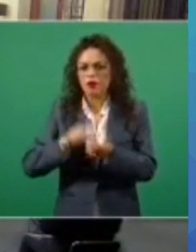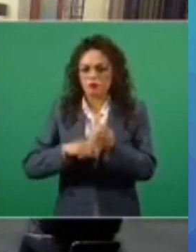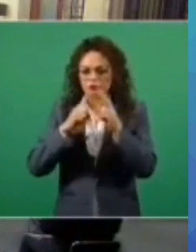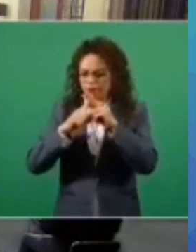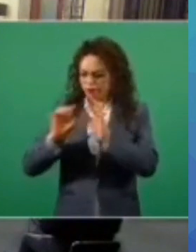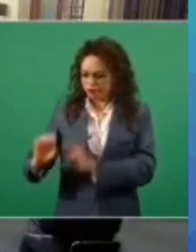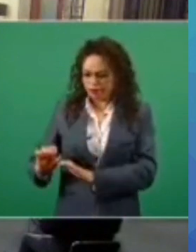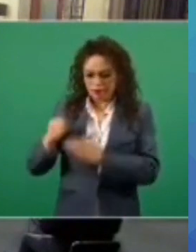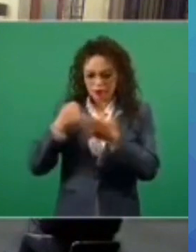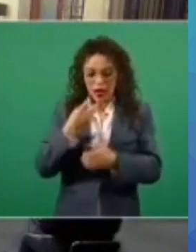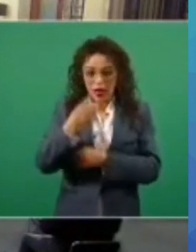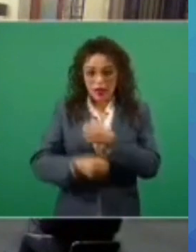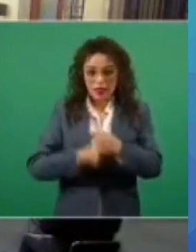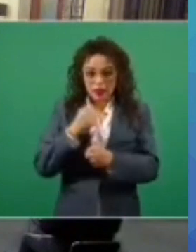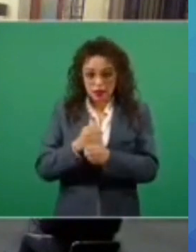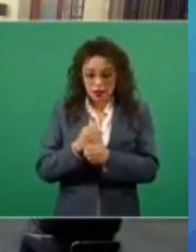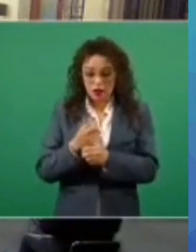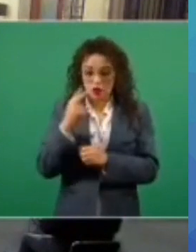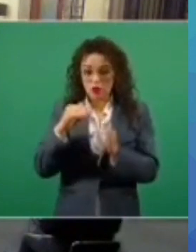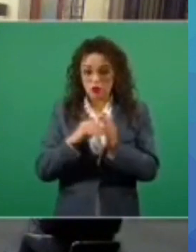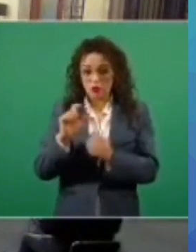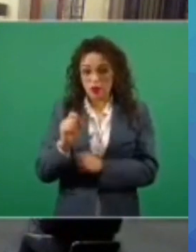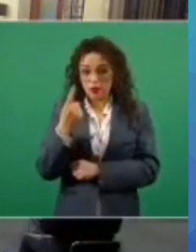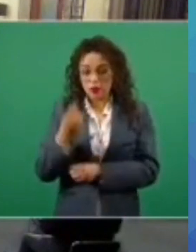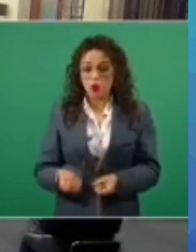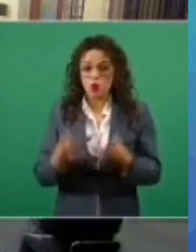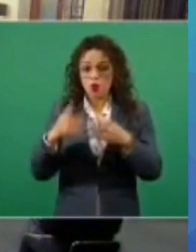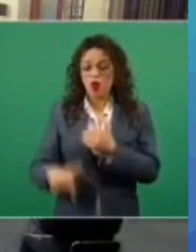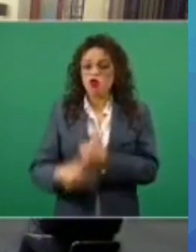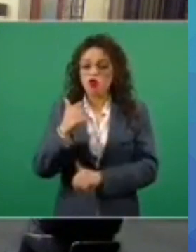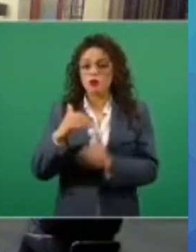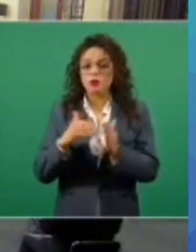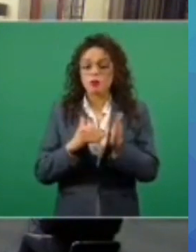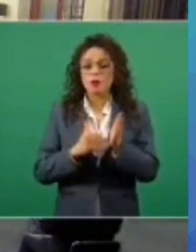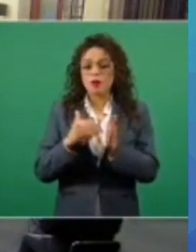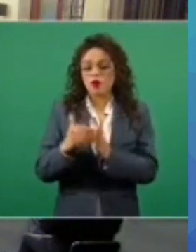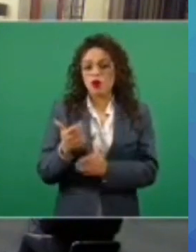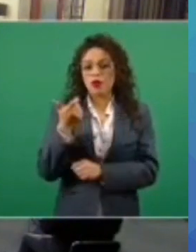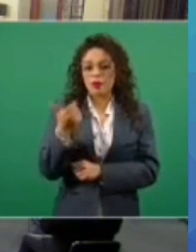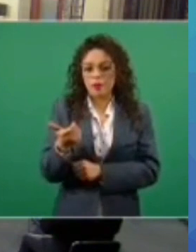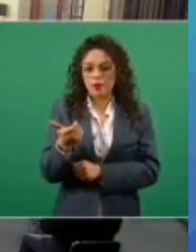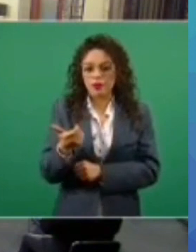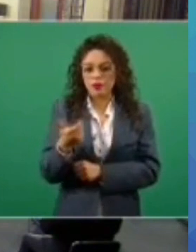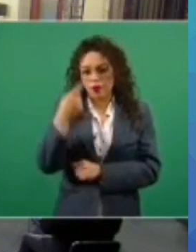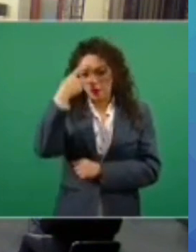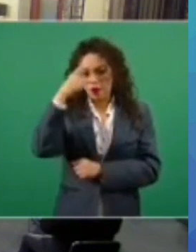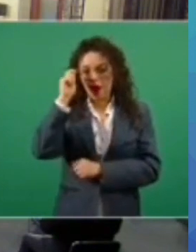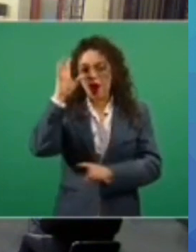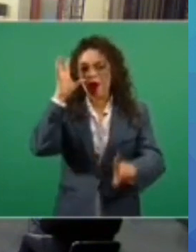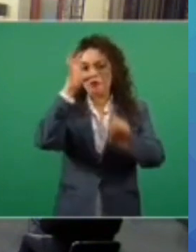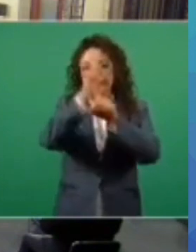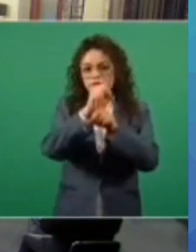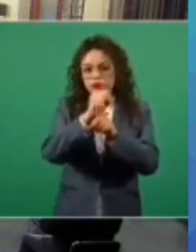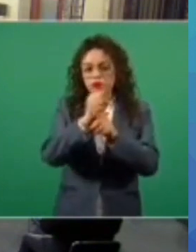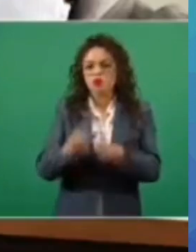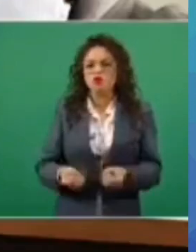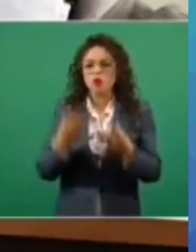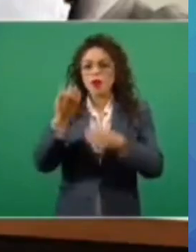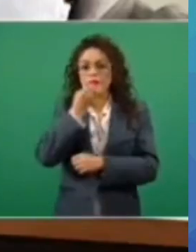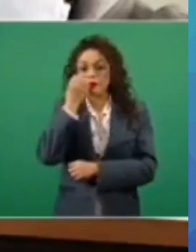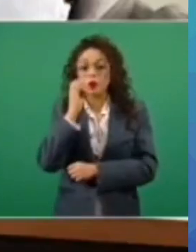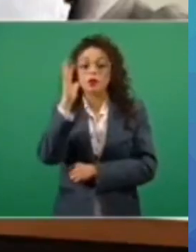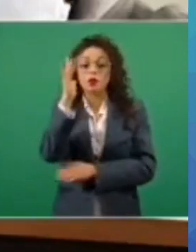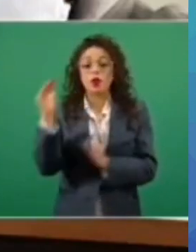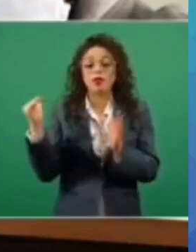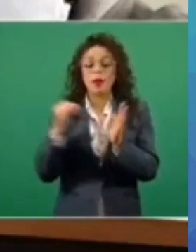adjunto el link para que conozcan toda la información aquí abajo en la descripción del video. Y bueno, también te estaré dejando el link de descarga de la